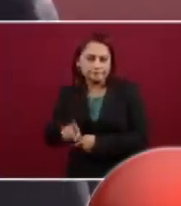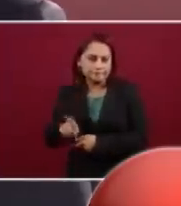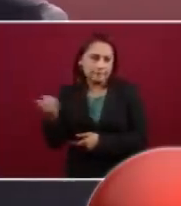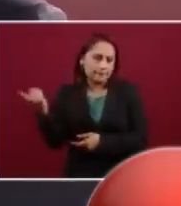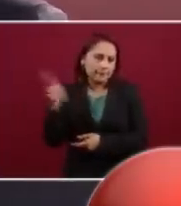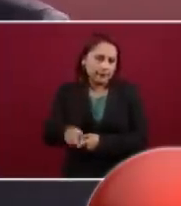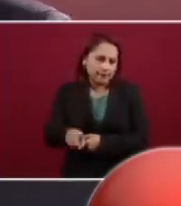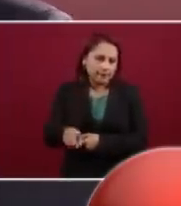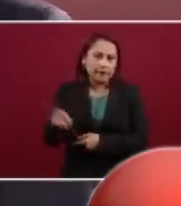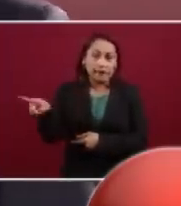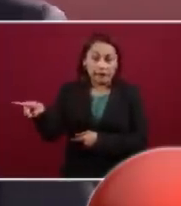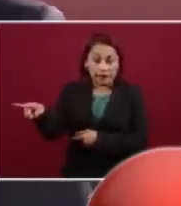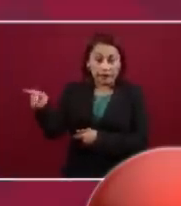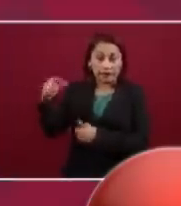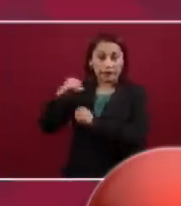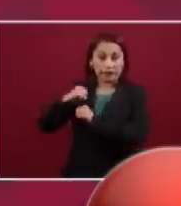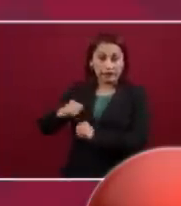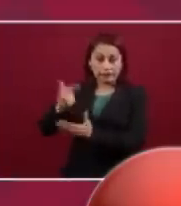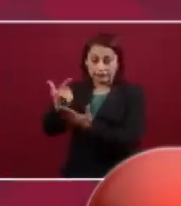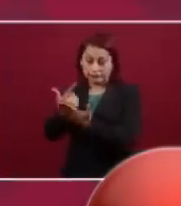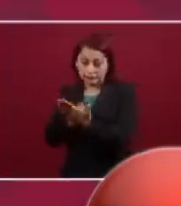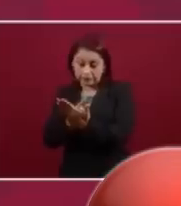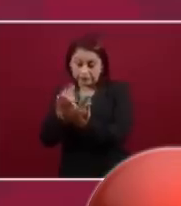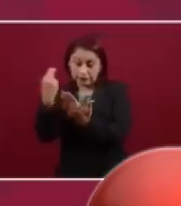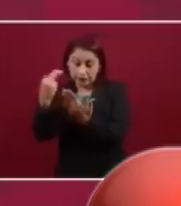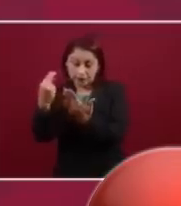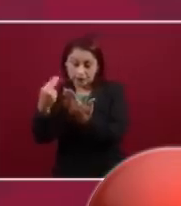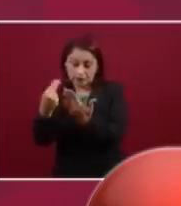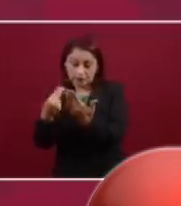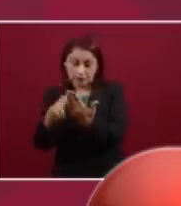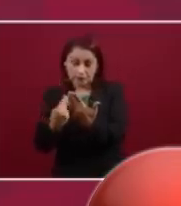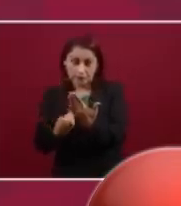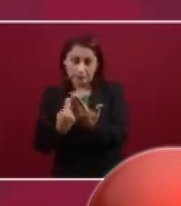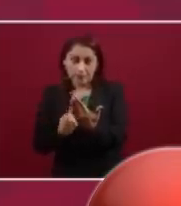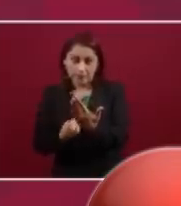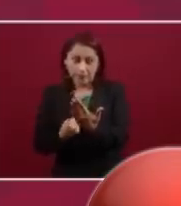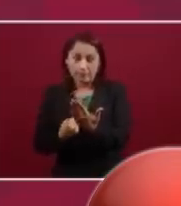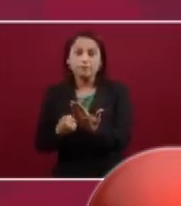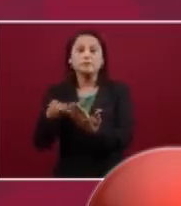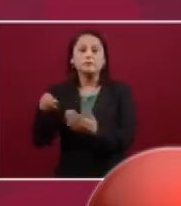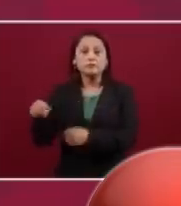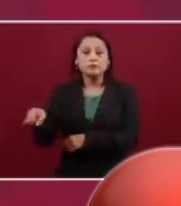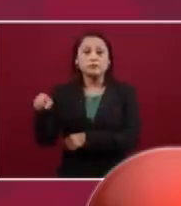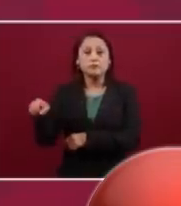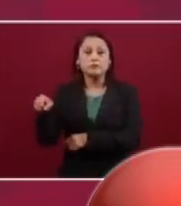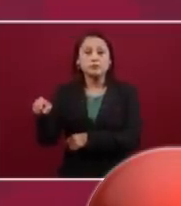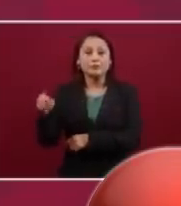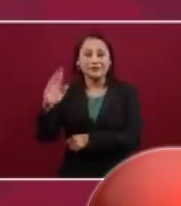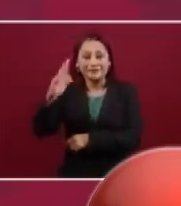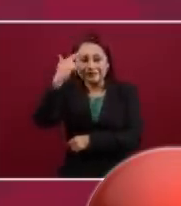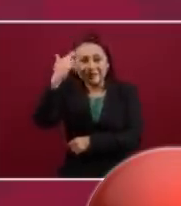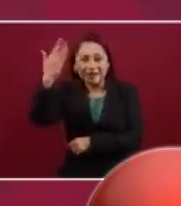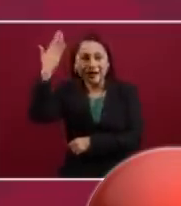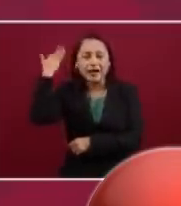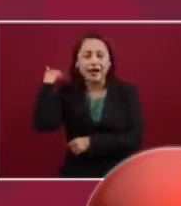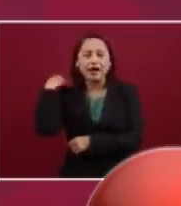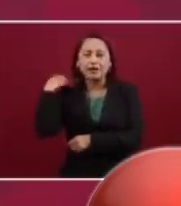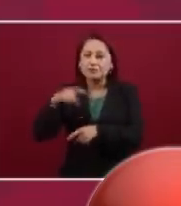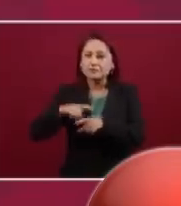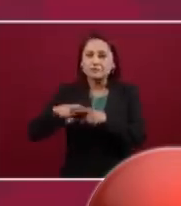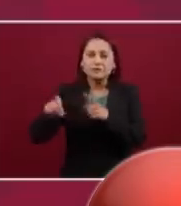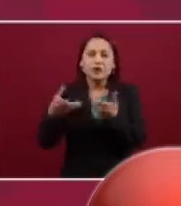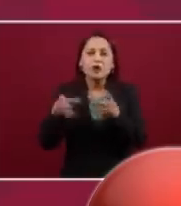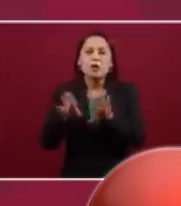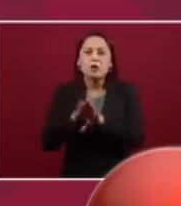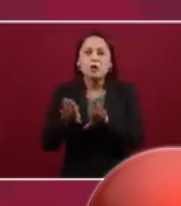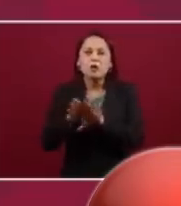Él hacía la lista y habían las llamadas palomas mensajeras que llevaban la